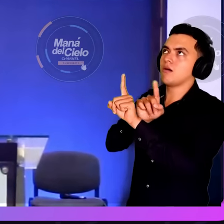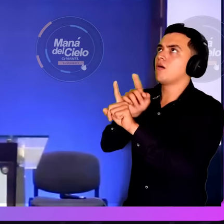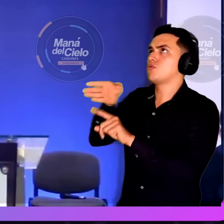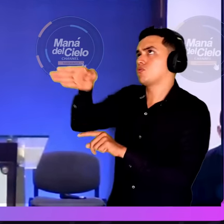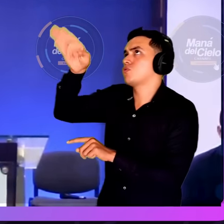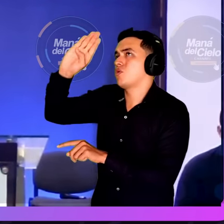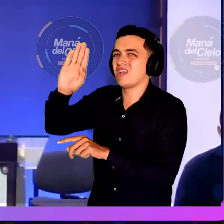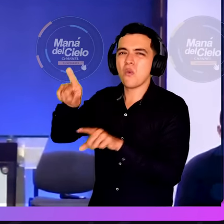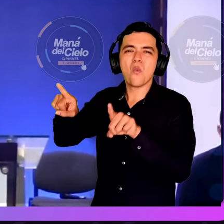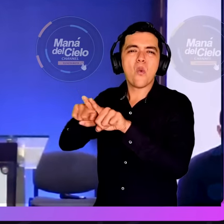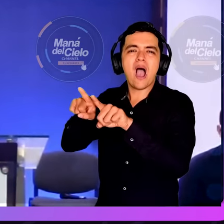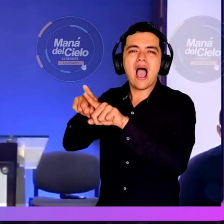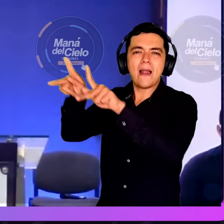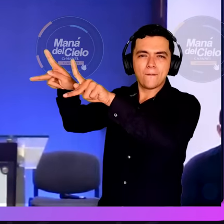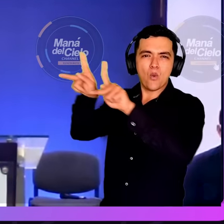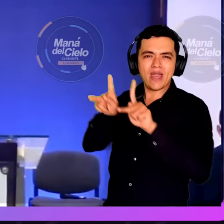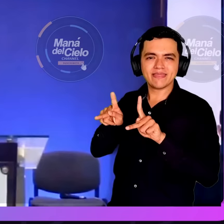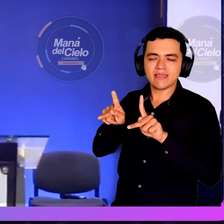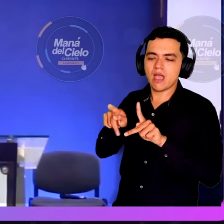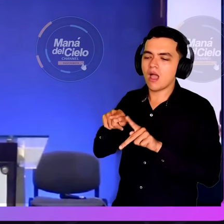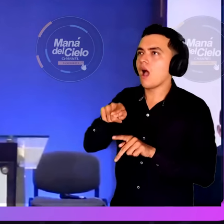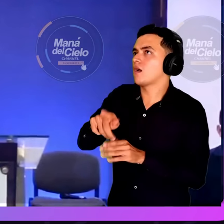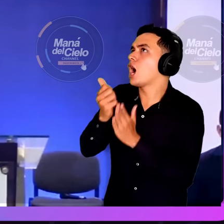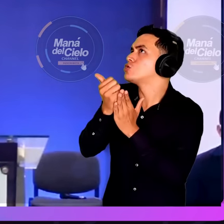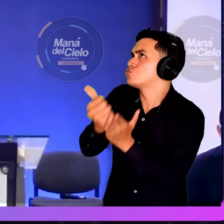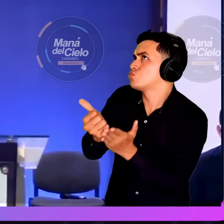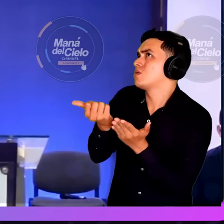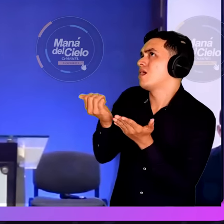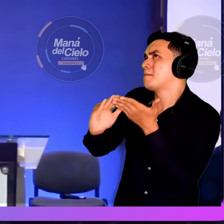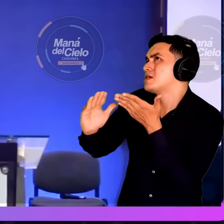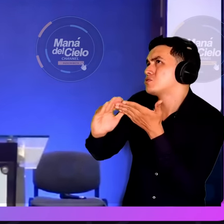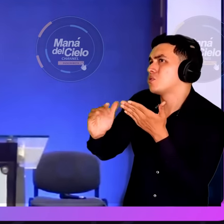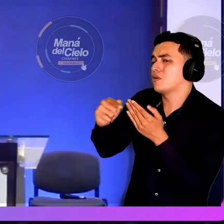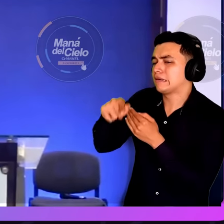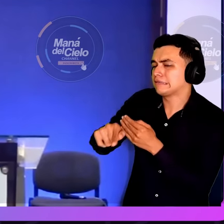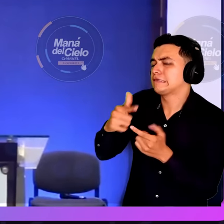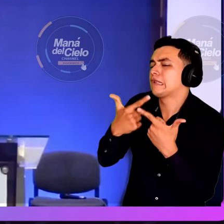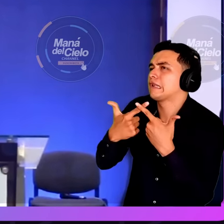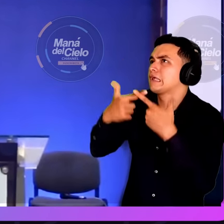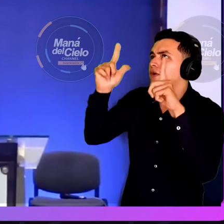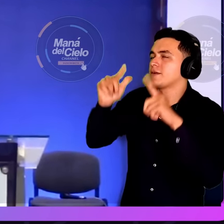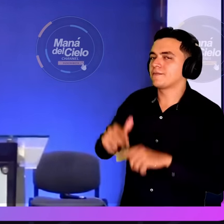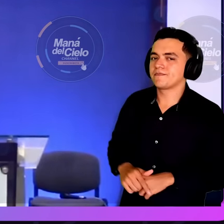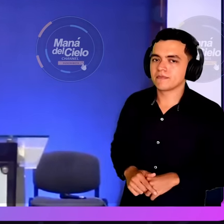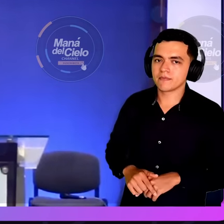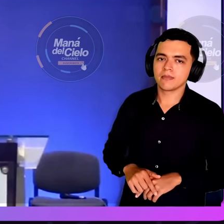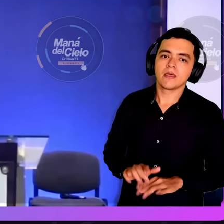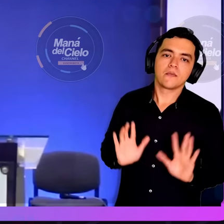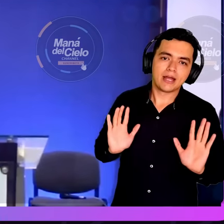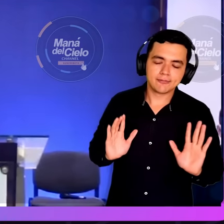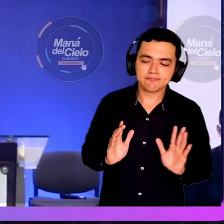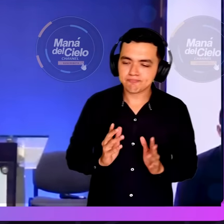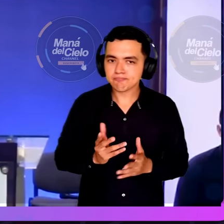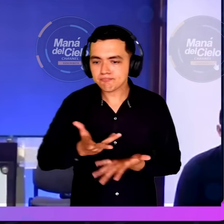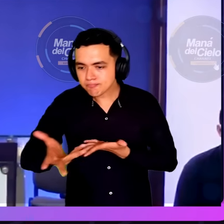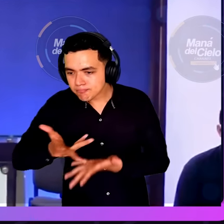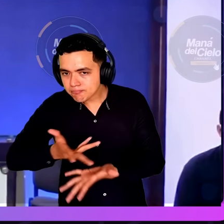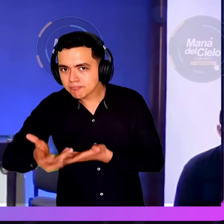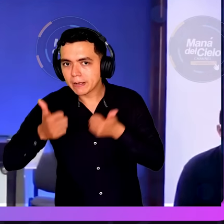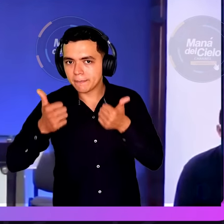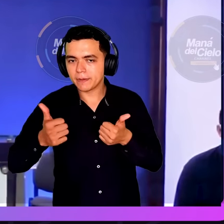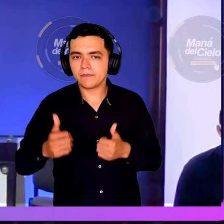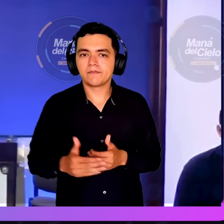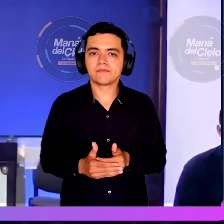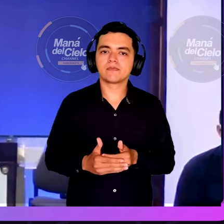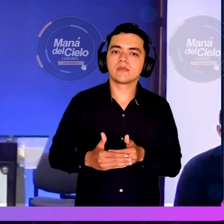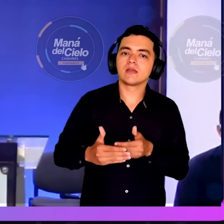ella. Y le dije, ahora sí, hazme el favor y dile al Señor las palabras. Señor, yo prefiero morirme, Señor. Y comencé yo, Señor,